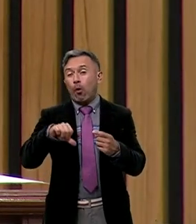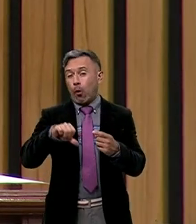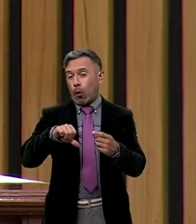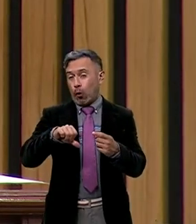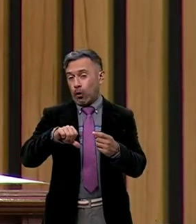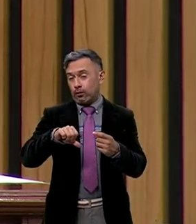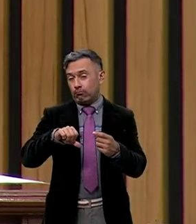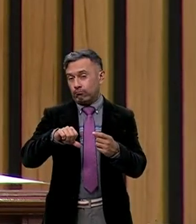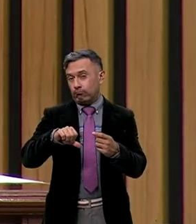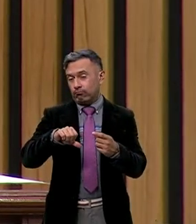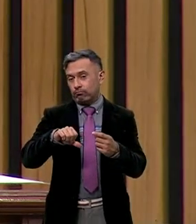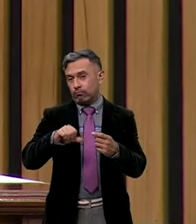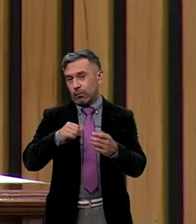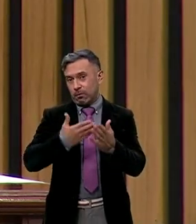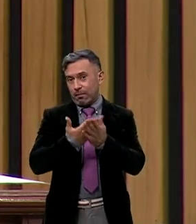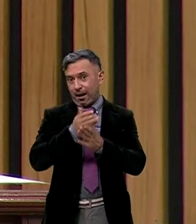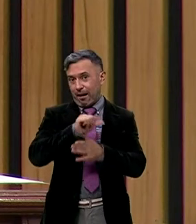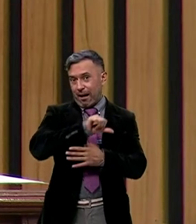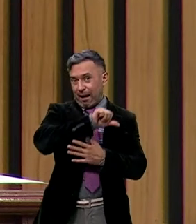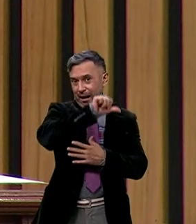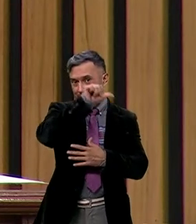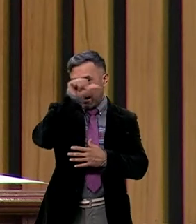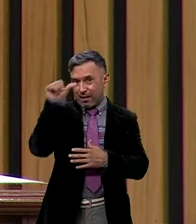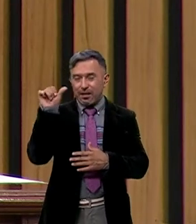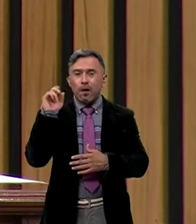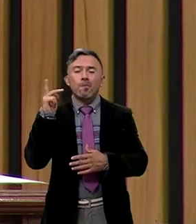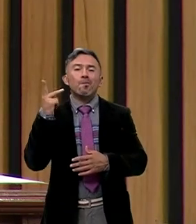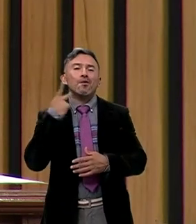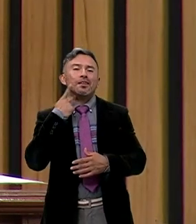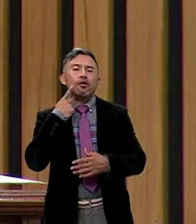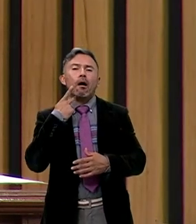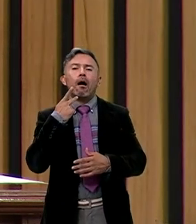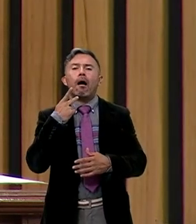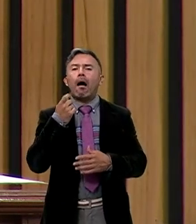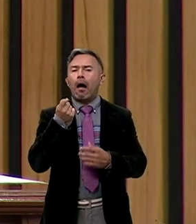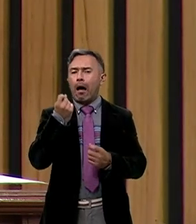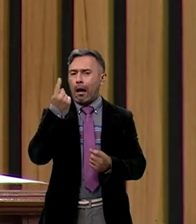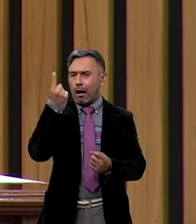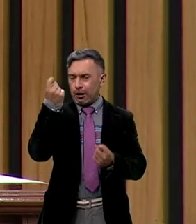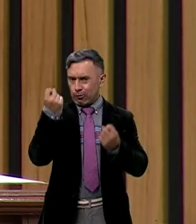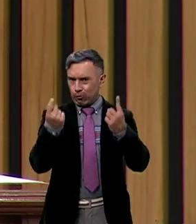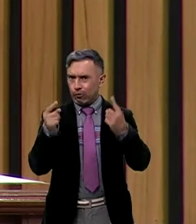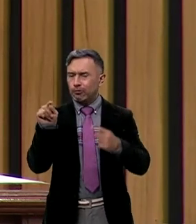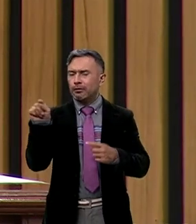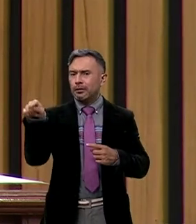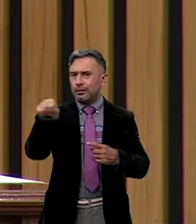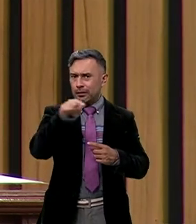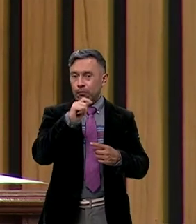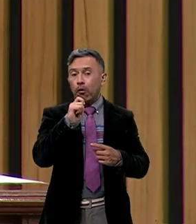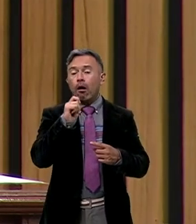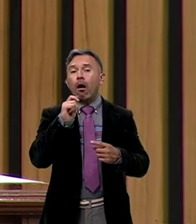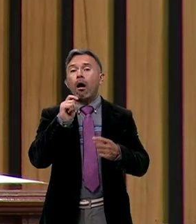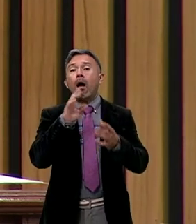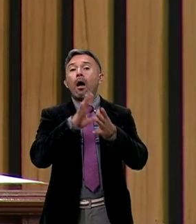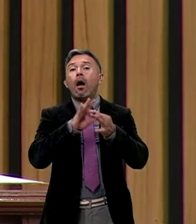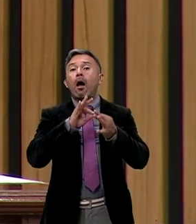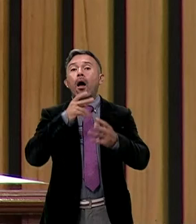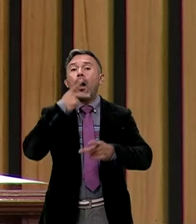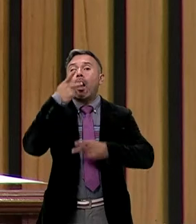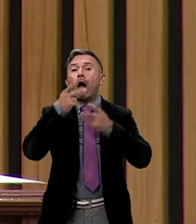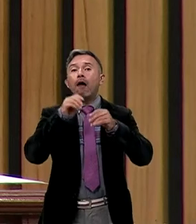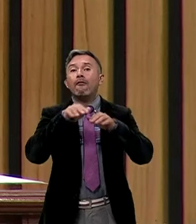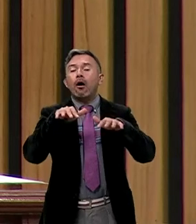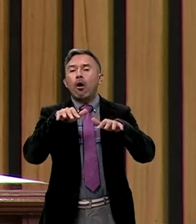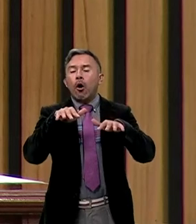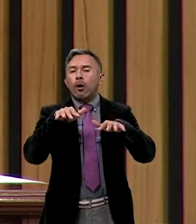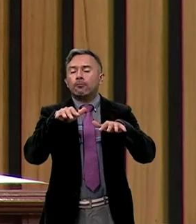algunos actores políticos moderaron algunas de sus afirmaciones en torno